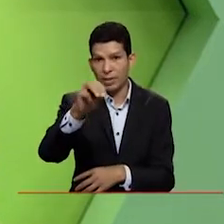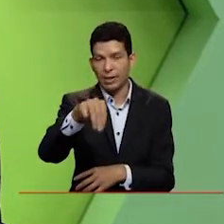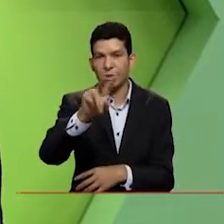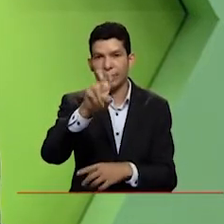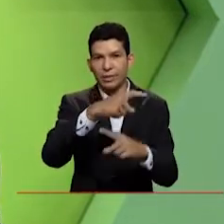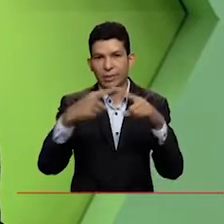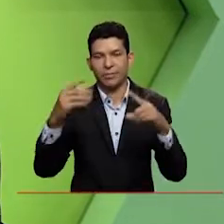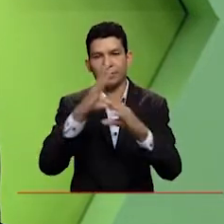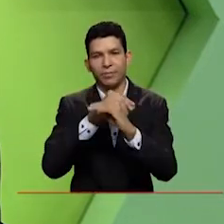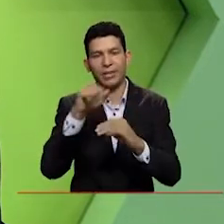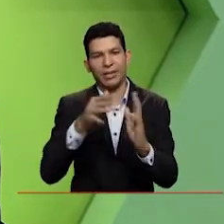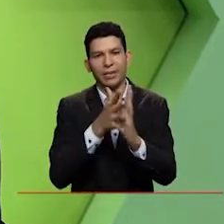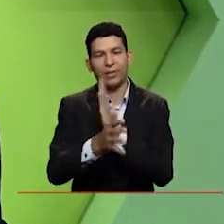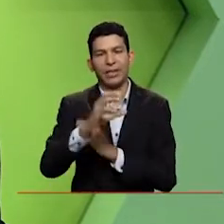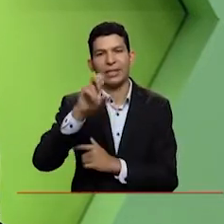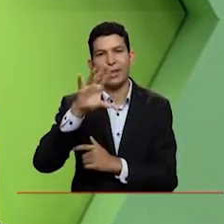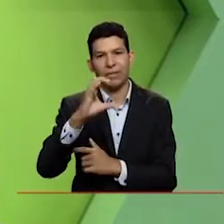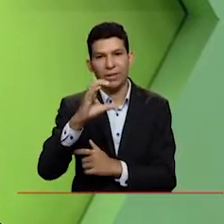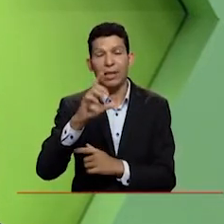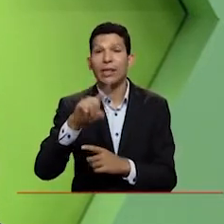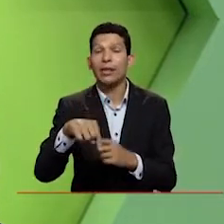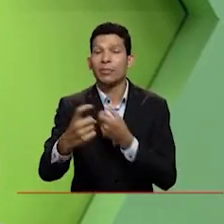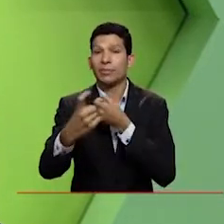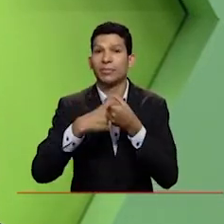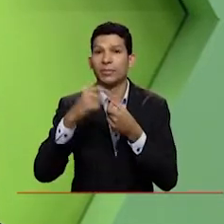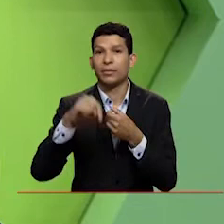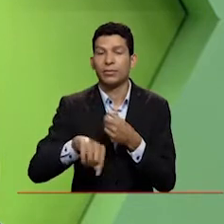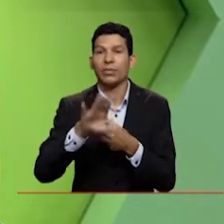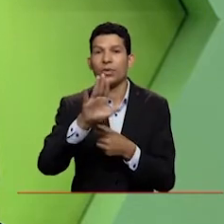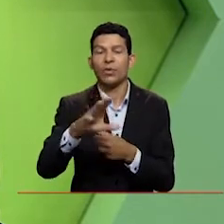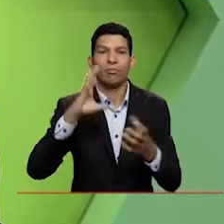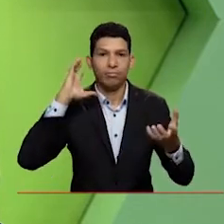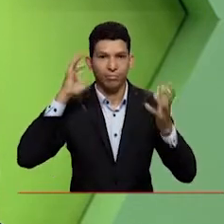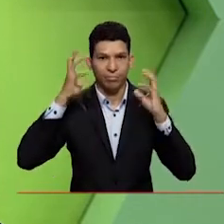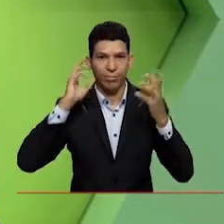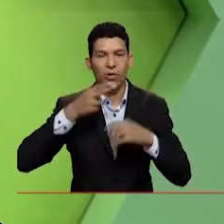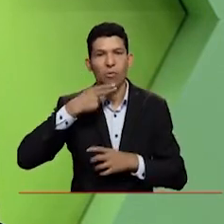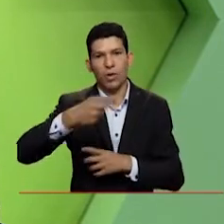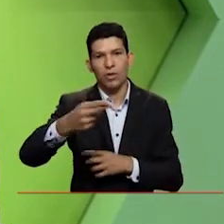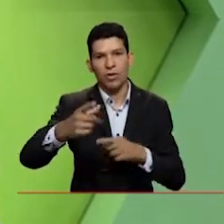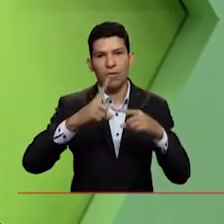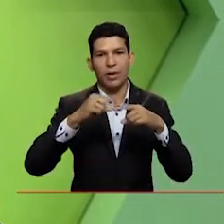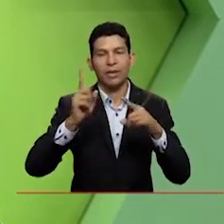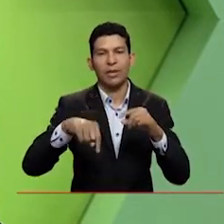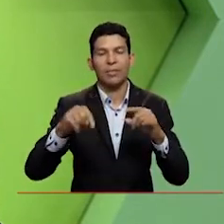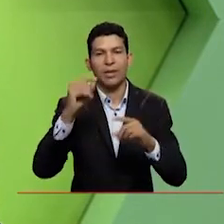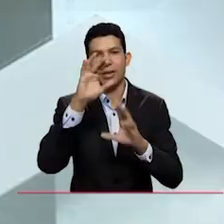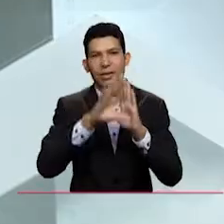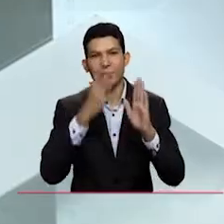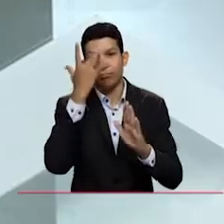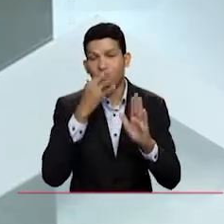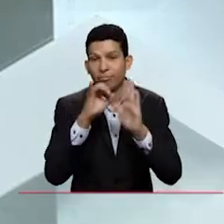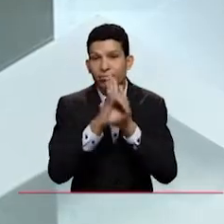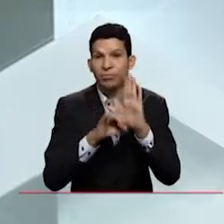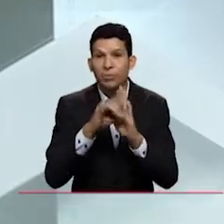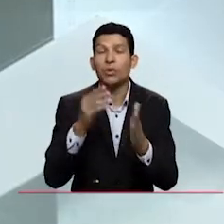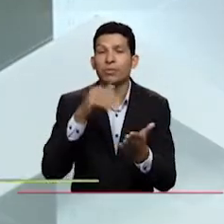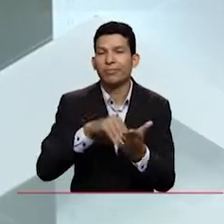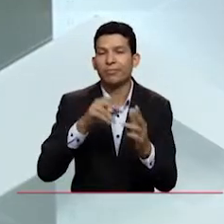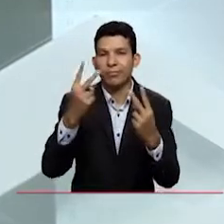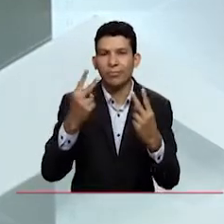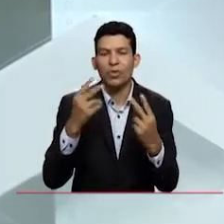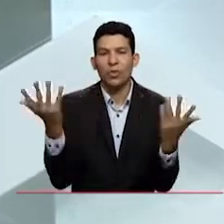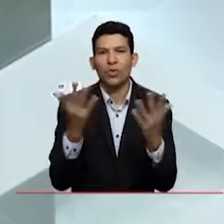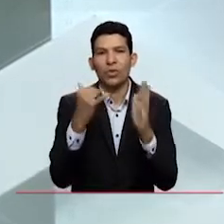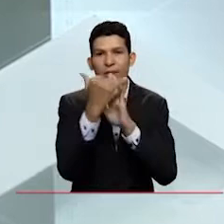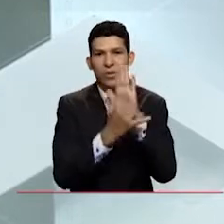7 y 30 de la noche en el informativo CBC. También pueden seguirnos en Modo Verde Radio, en Cuentos Verdes y a través de las redes sociales. Pueden volver a ver el informativo en